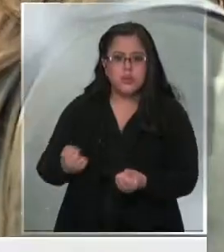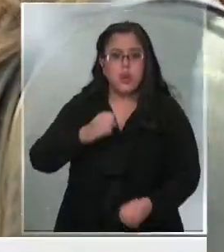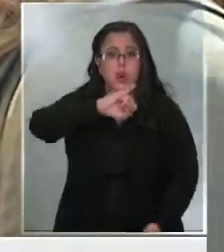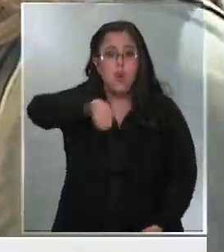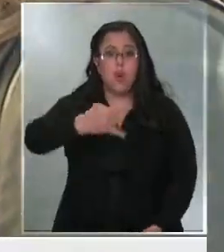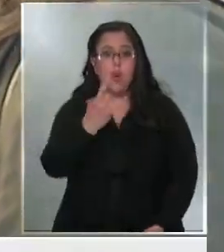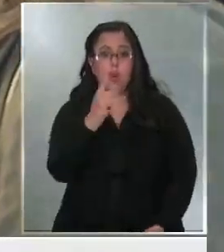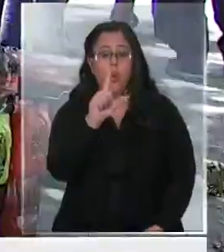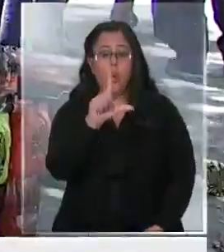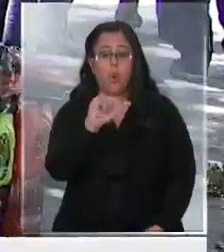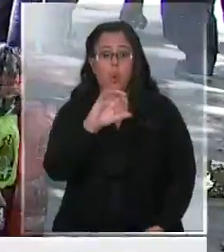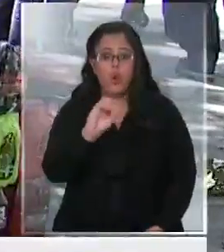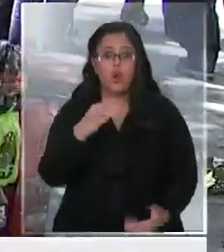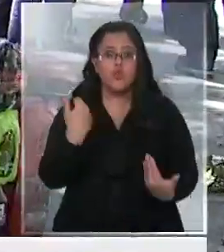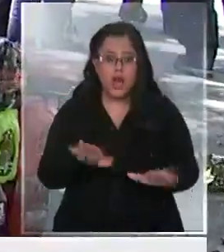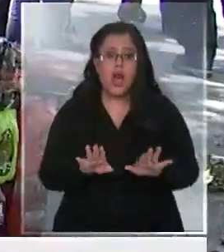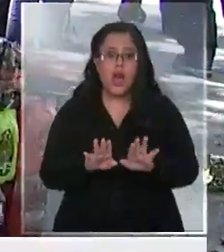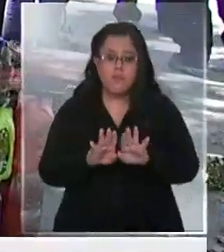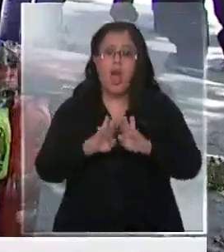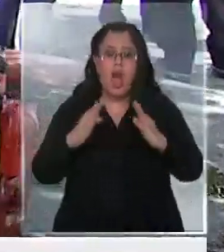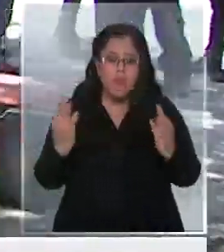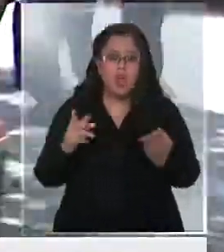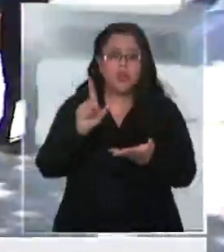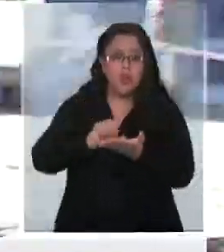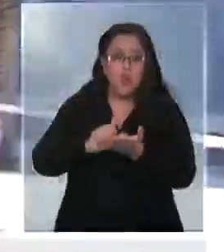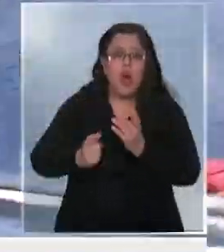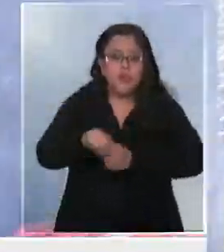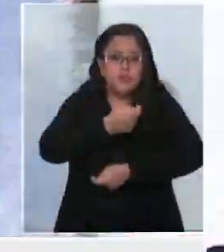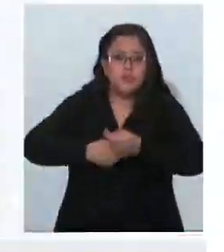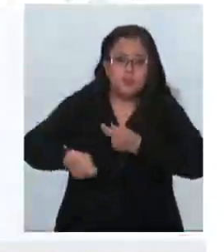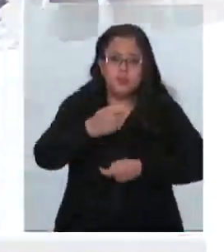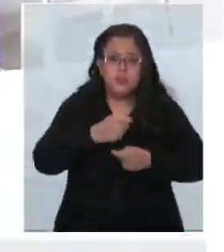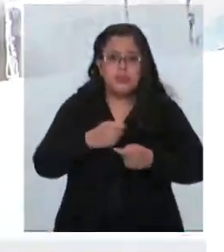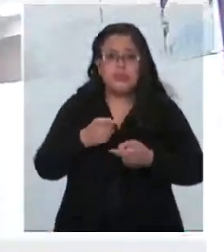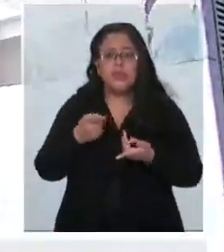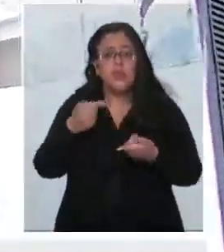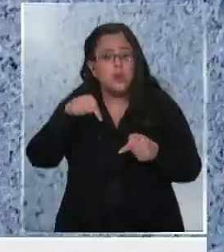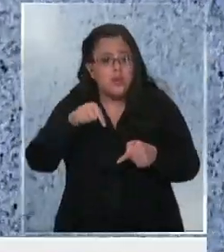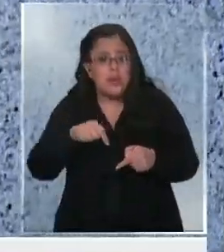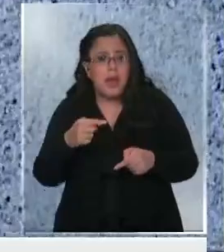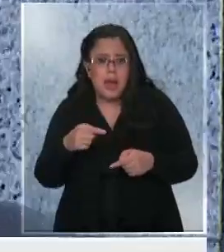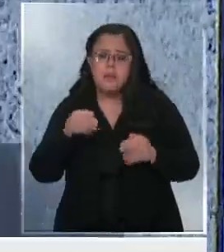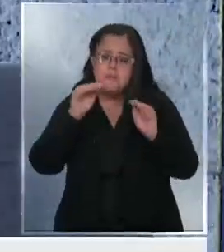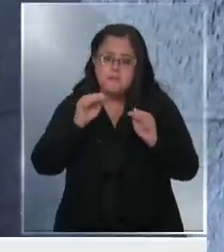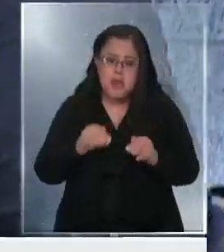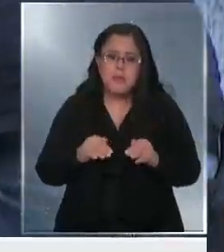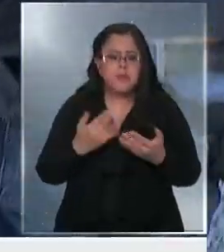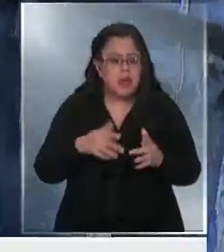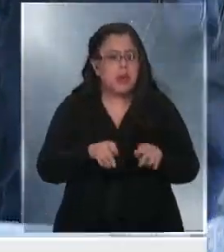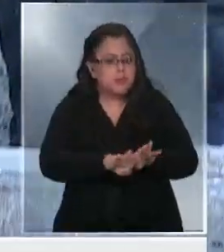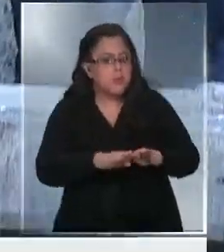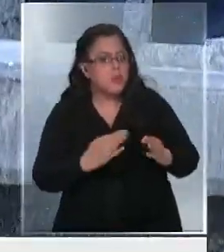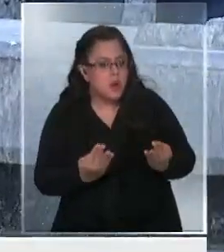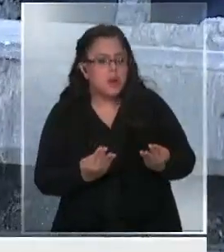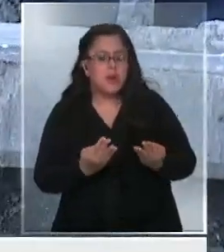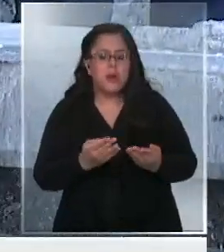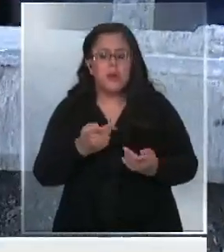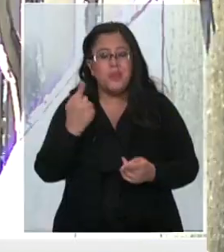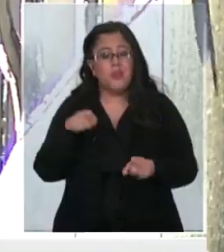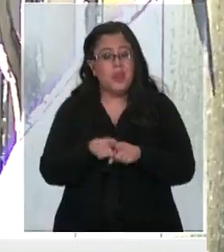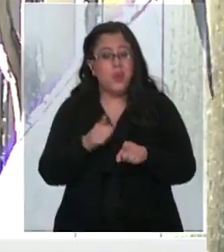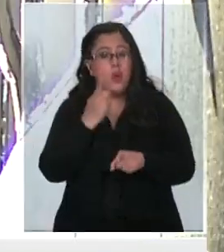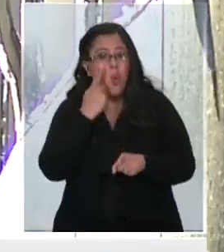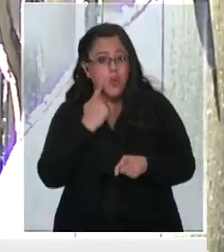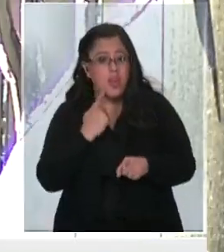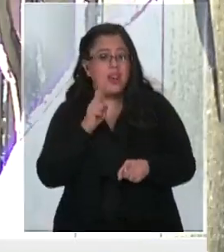su puesto abierto hasta que comenzaron las manifestaciones. Hoy se instaló de nuevo en medio de vidrios y escombros. Un día sin trabajar es un